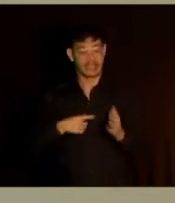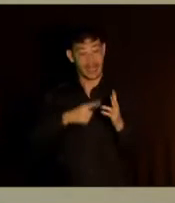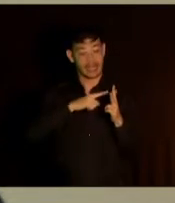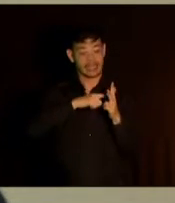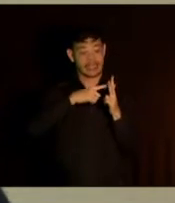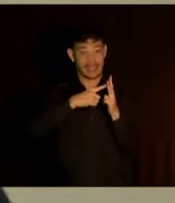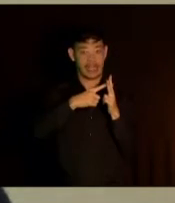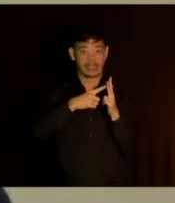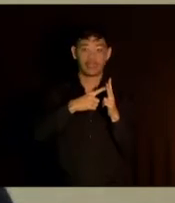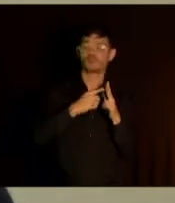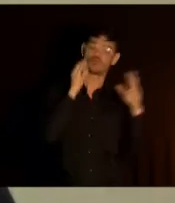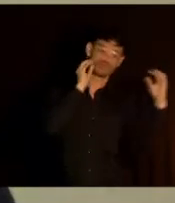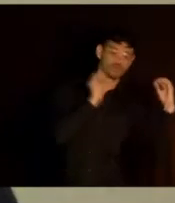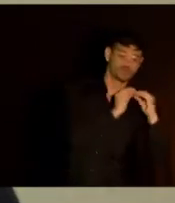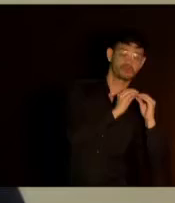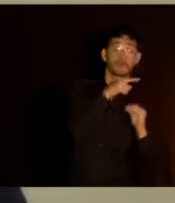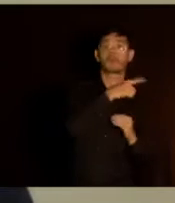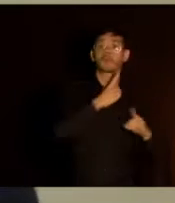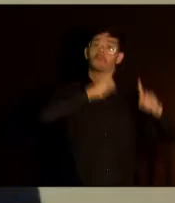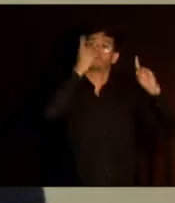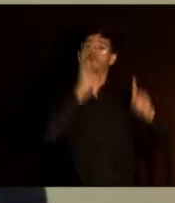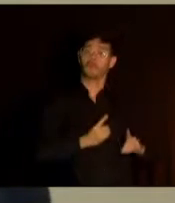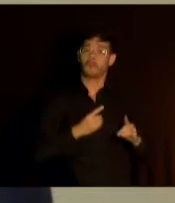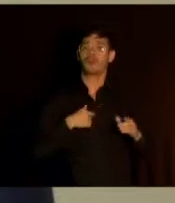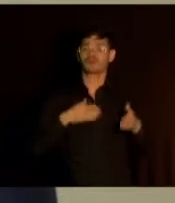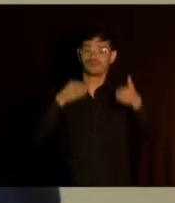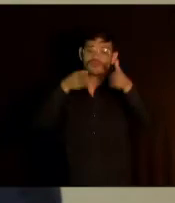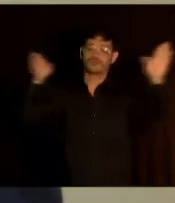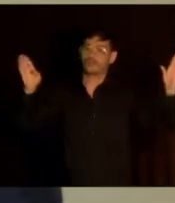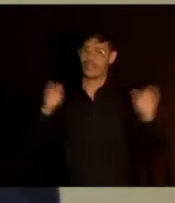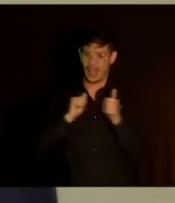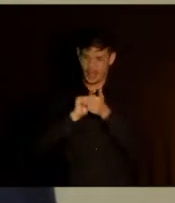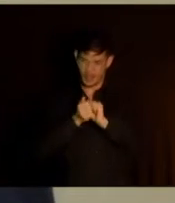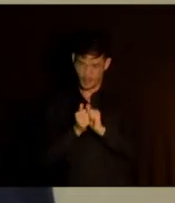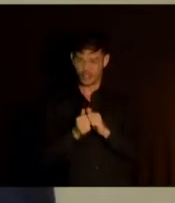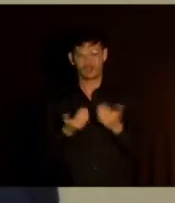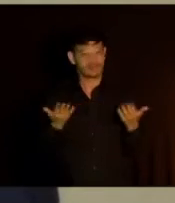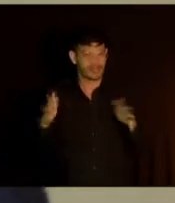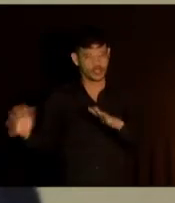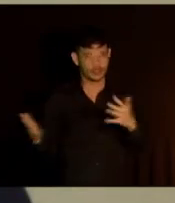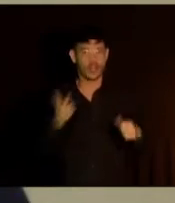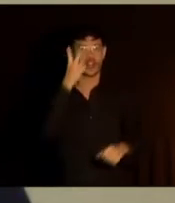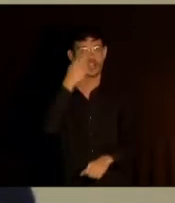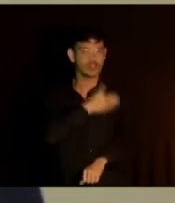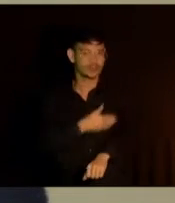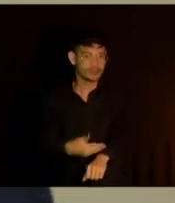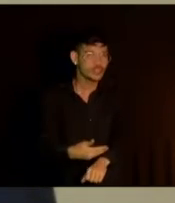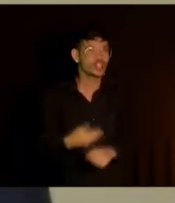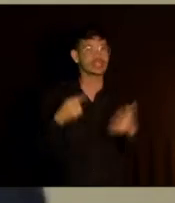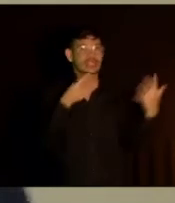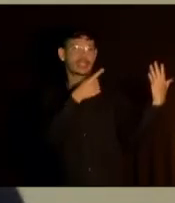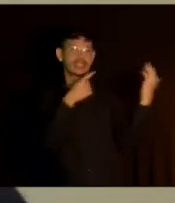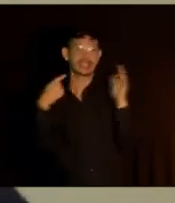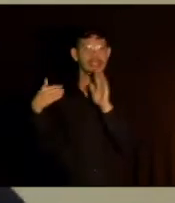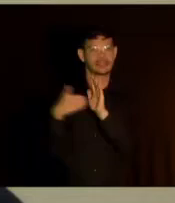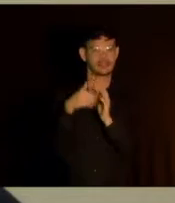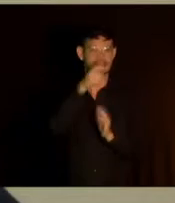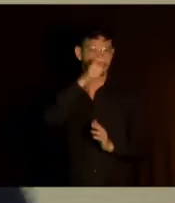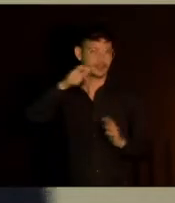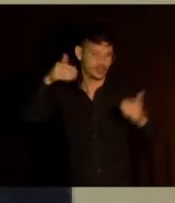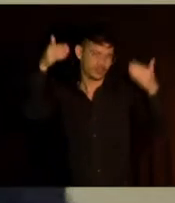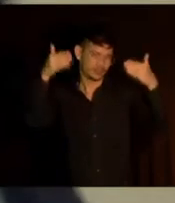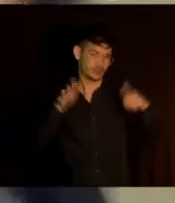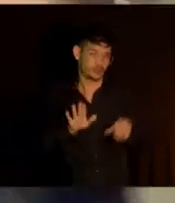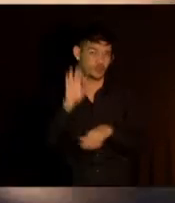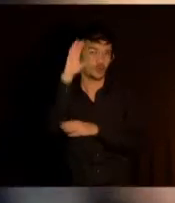los destinos del deporte adaptado para 2.600.000 personas con discapacidad que hay en Colombia. Al abrir el